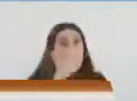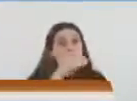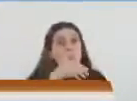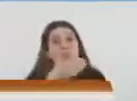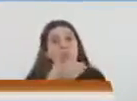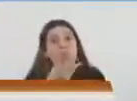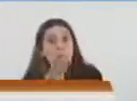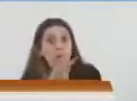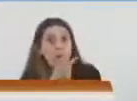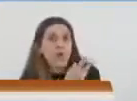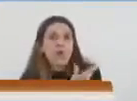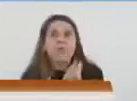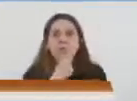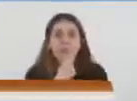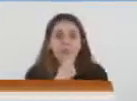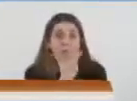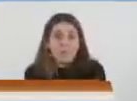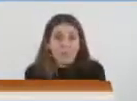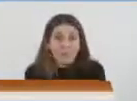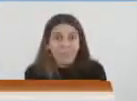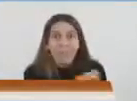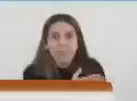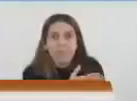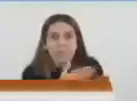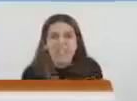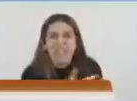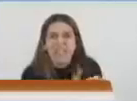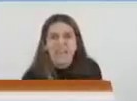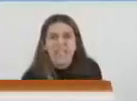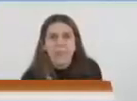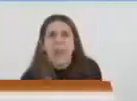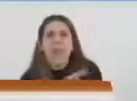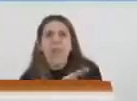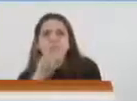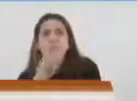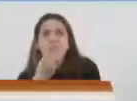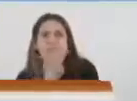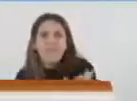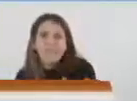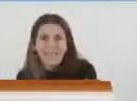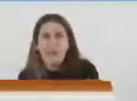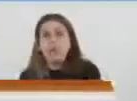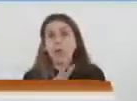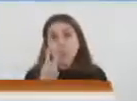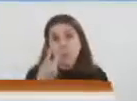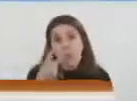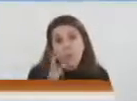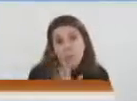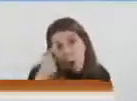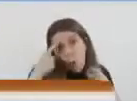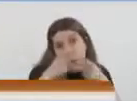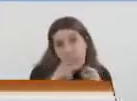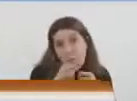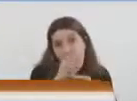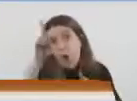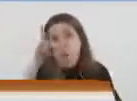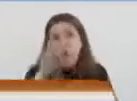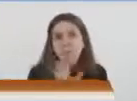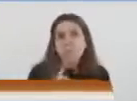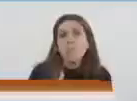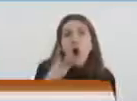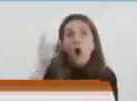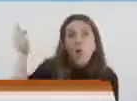dosis tiene un intervalo entre 21 y 28 días con lo cual es el doble desafío nosotros hemos comprado 10 millones de